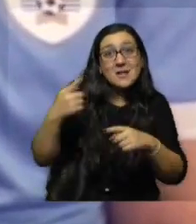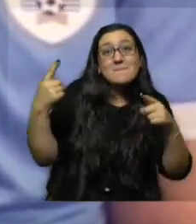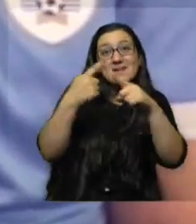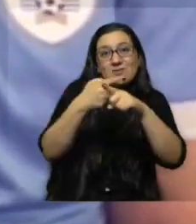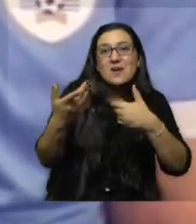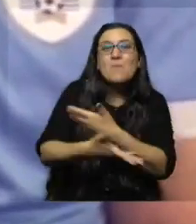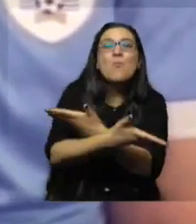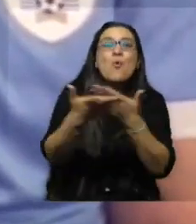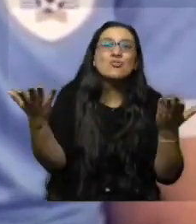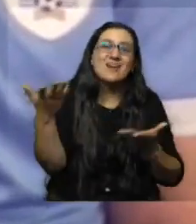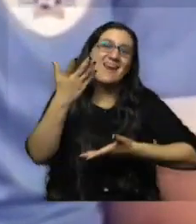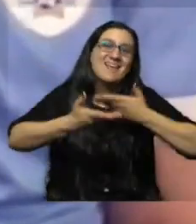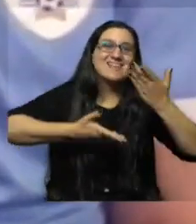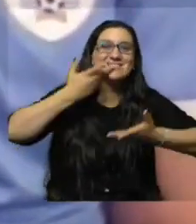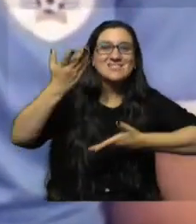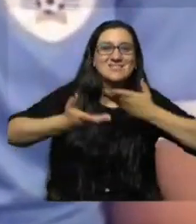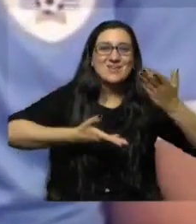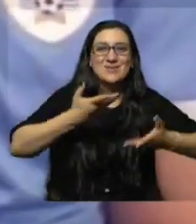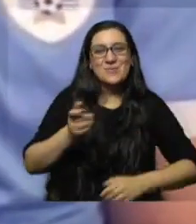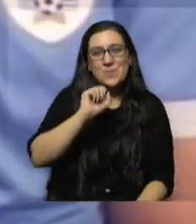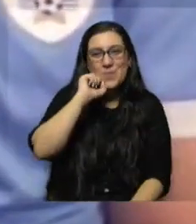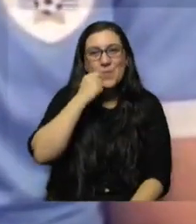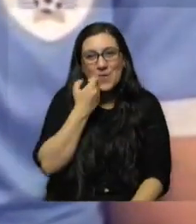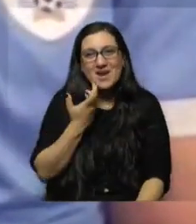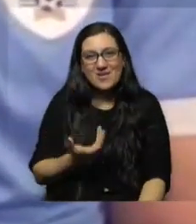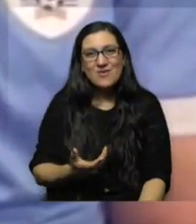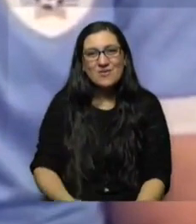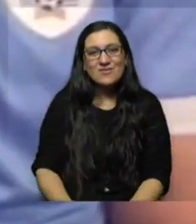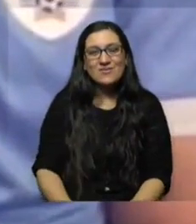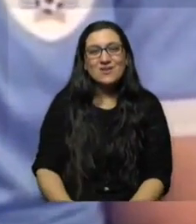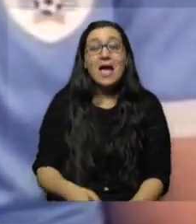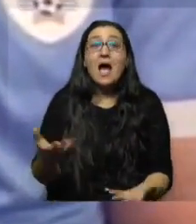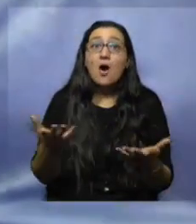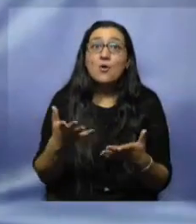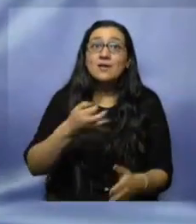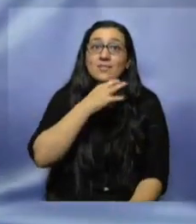plaza llena. Ya, buenísimo, buenísimo. Vos sabés que ahora que mencionaron